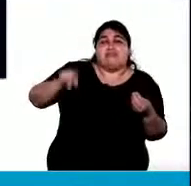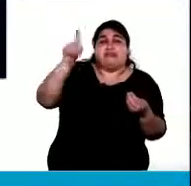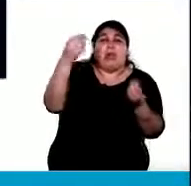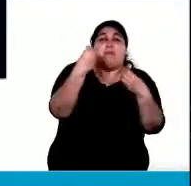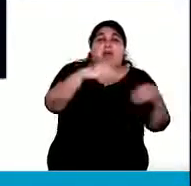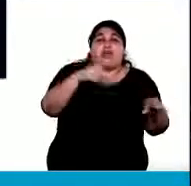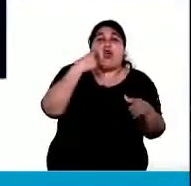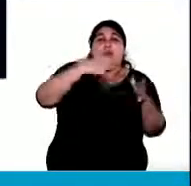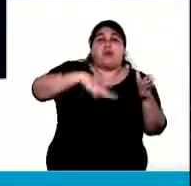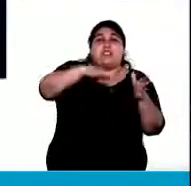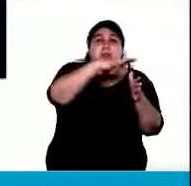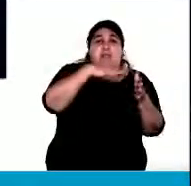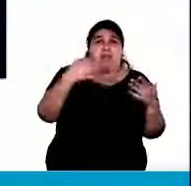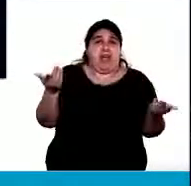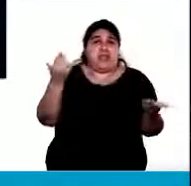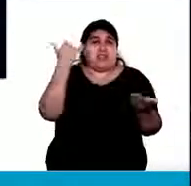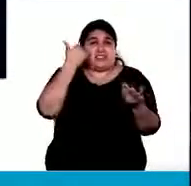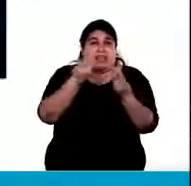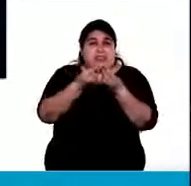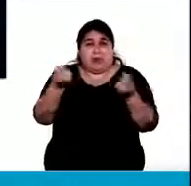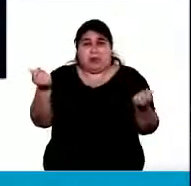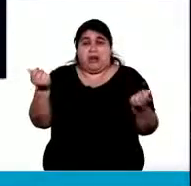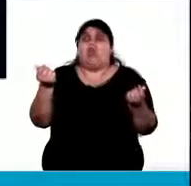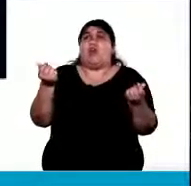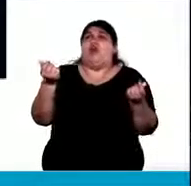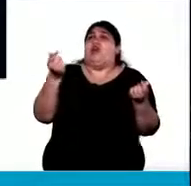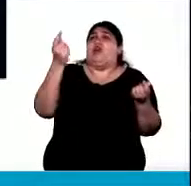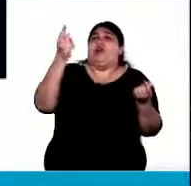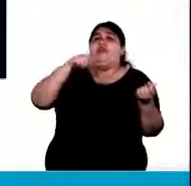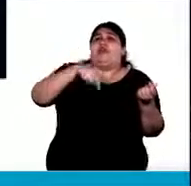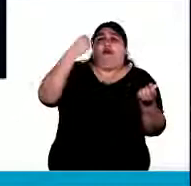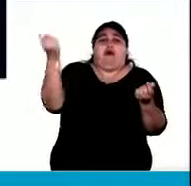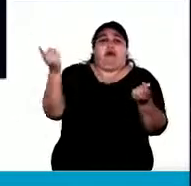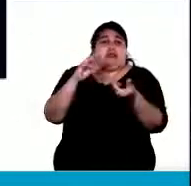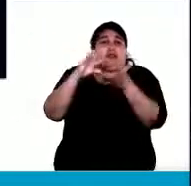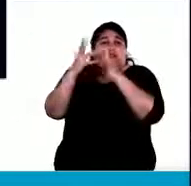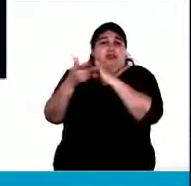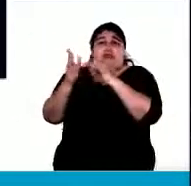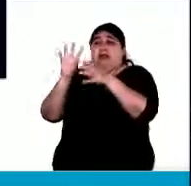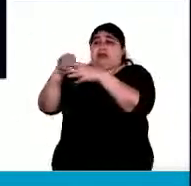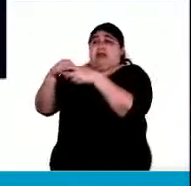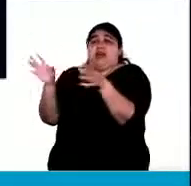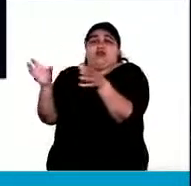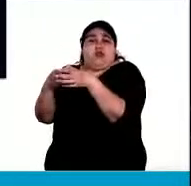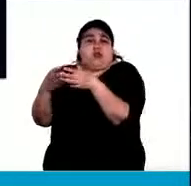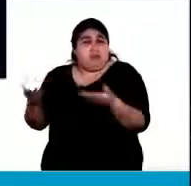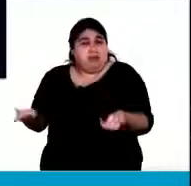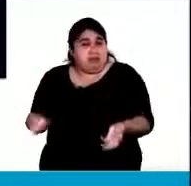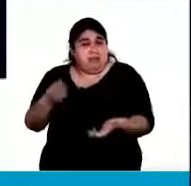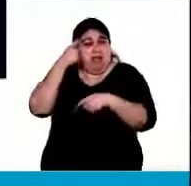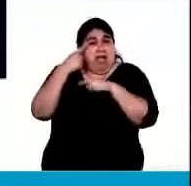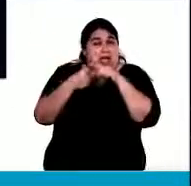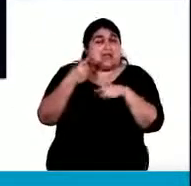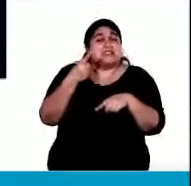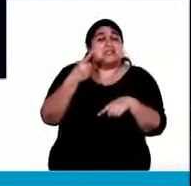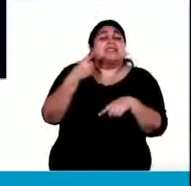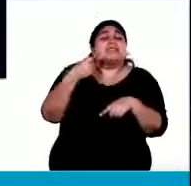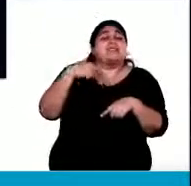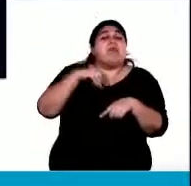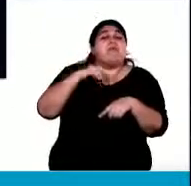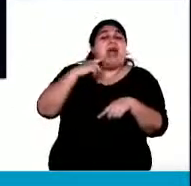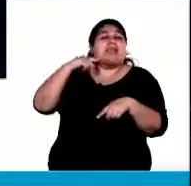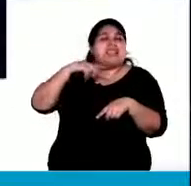municipio, han terminado en otra fuerza política el ex intendente Martiniano Molina y